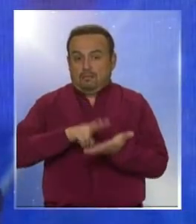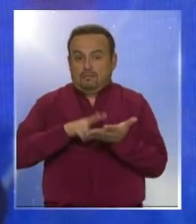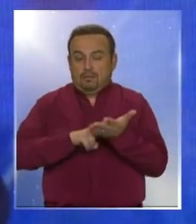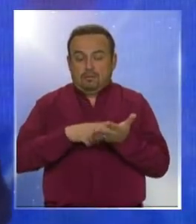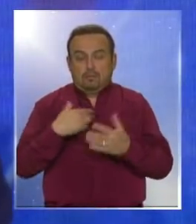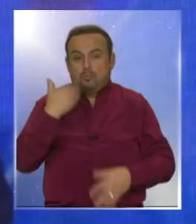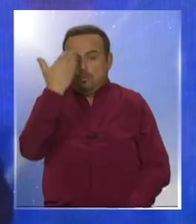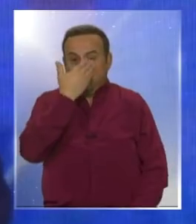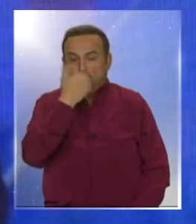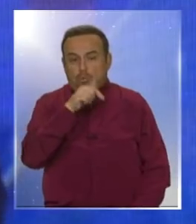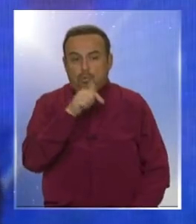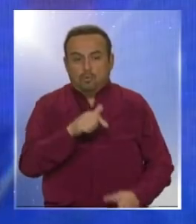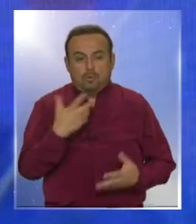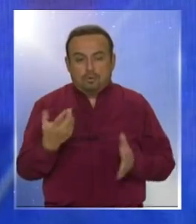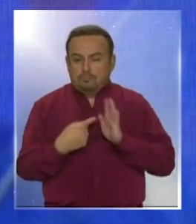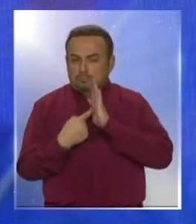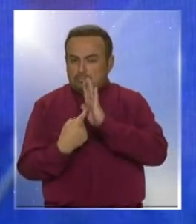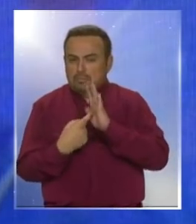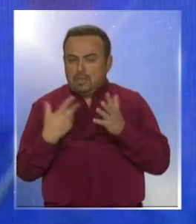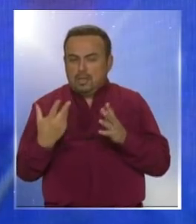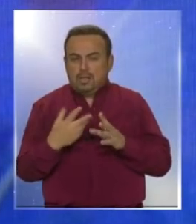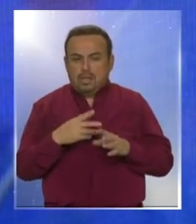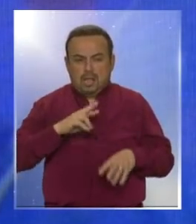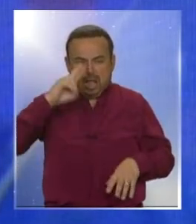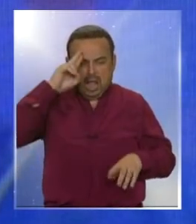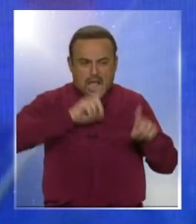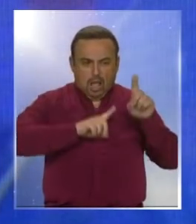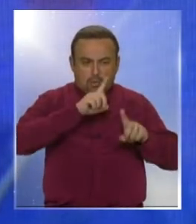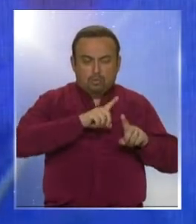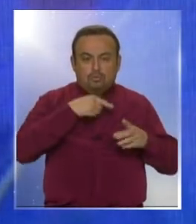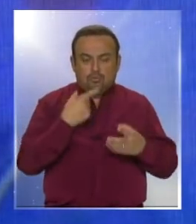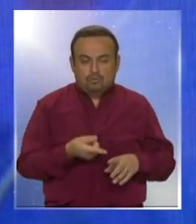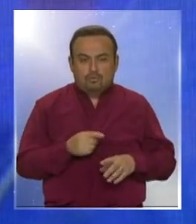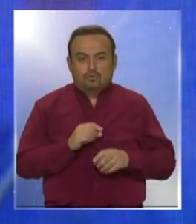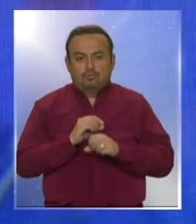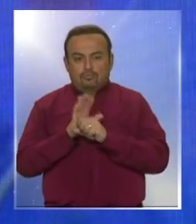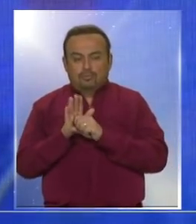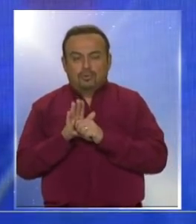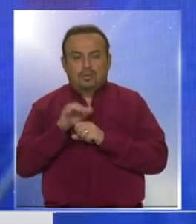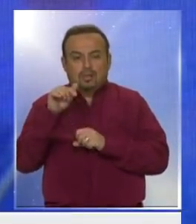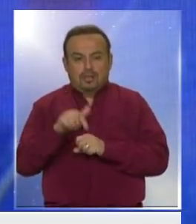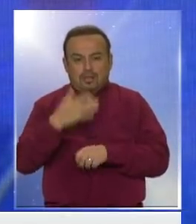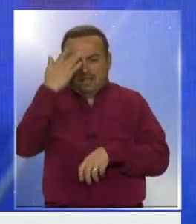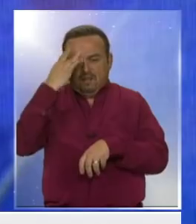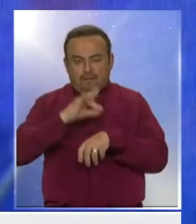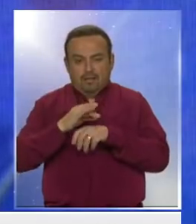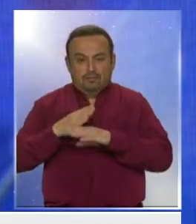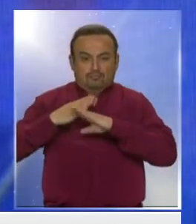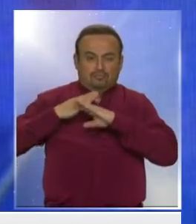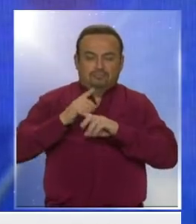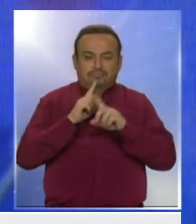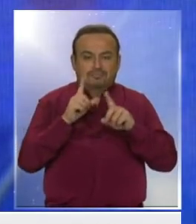Estoy muy preocupado por las señales que muestran que en raros casos se produce el impacto de una respuesta autoinmune